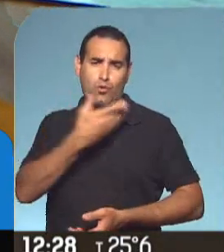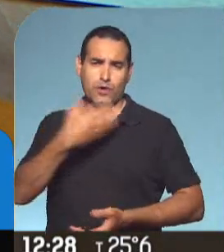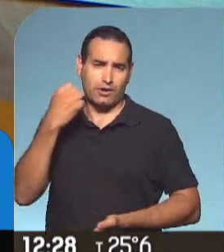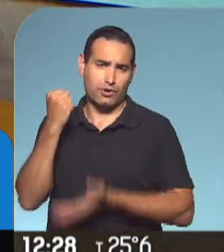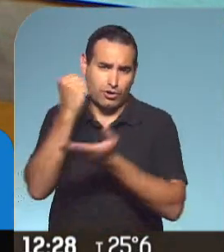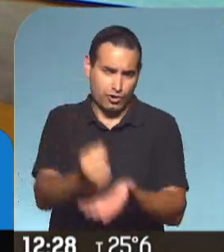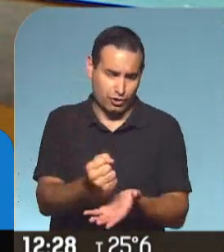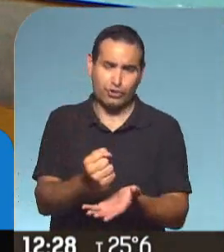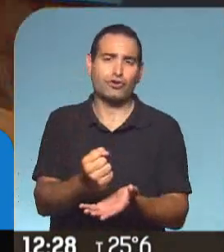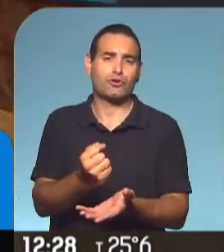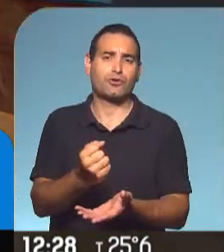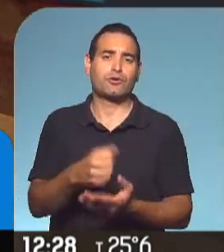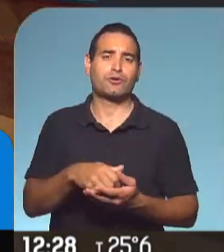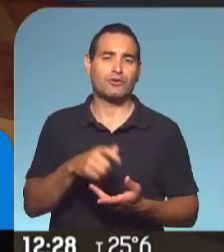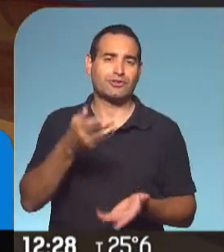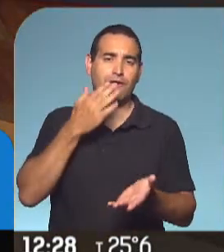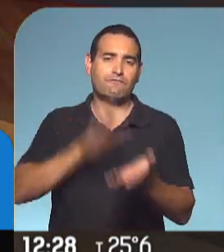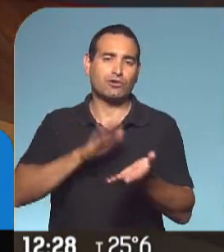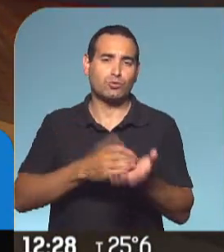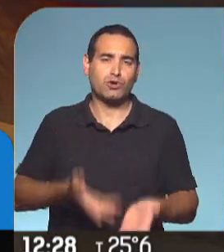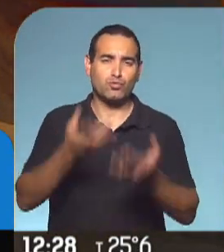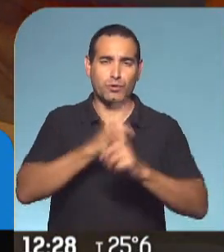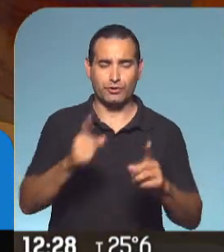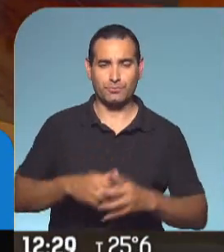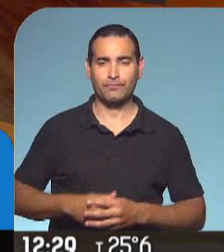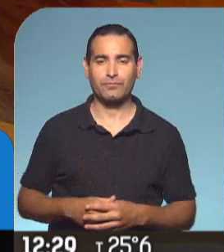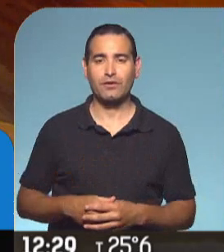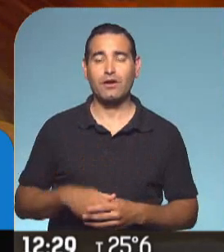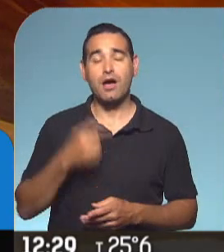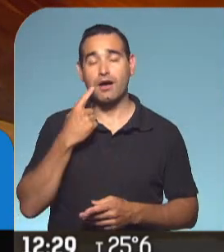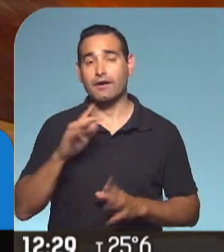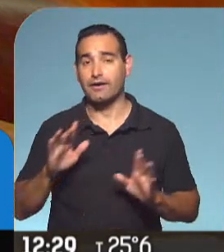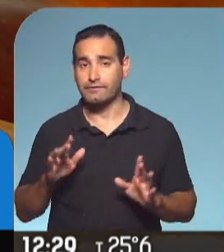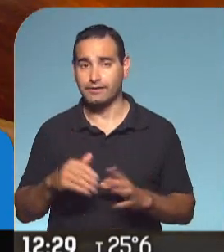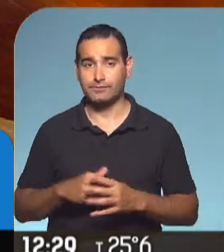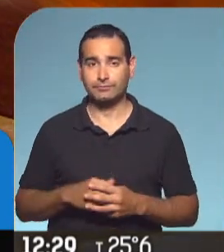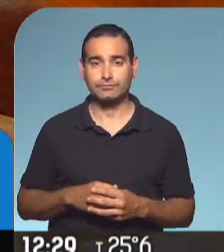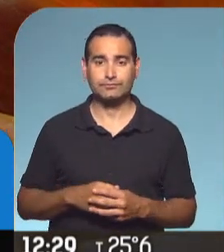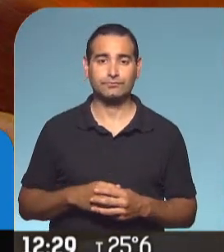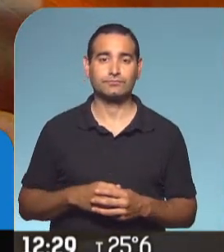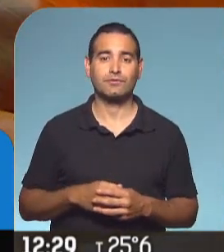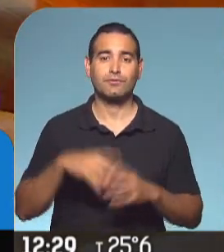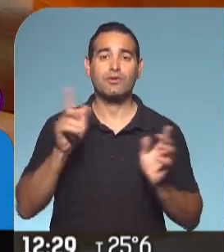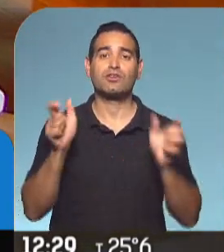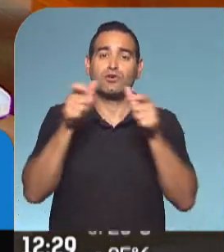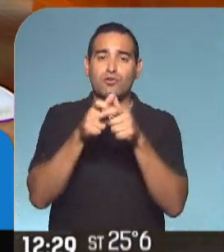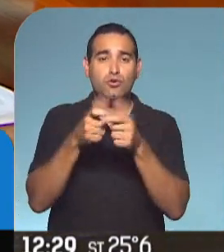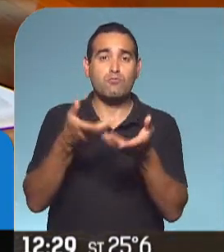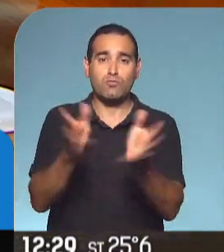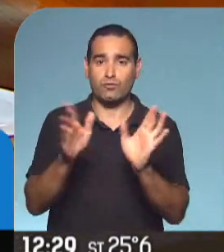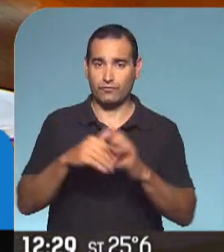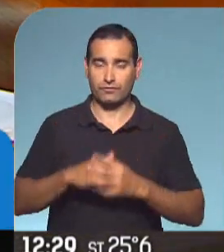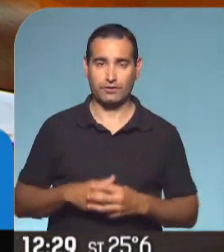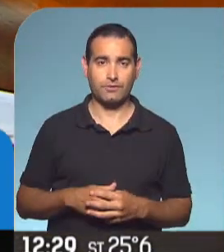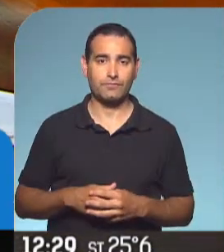el congelamiento. Lo más probable es que sea Alguna una compensación. combinación. Cuidado que esto no sale de la audiencia pública. La audiencia no es vinculante.